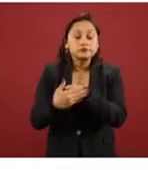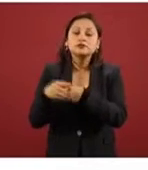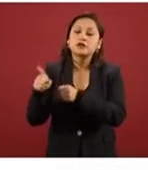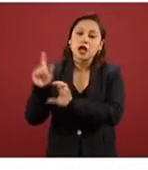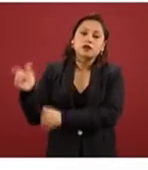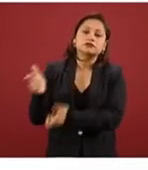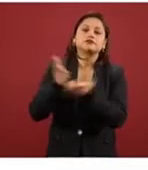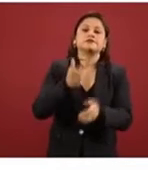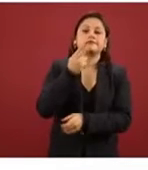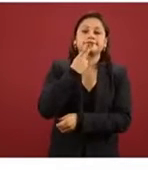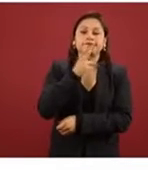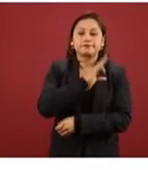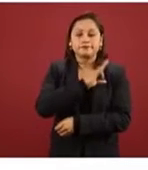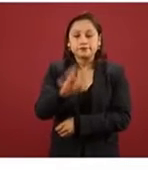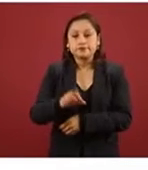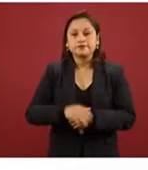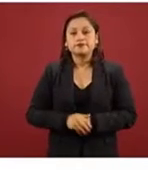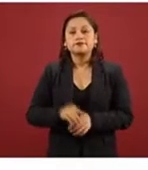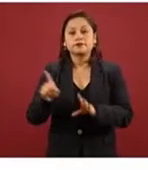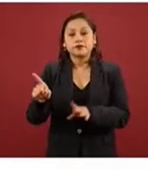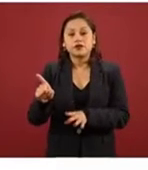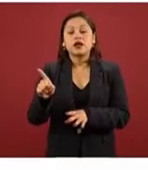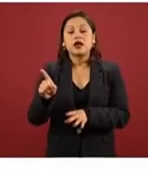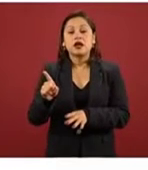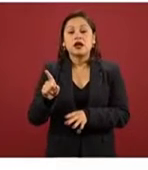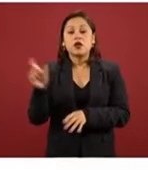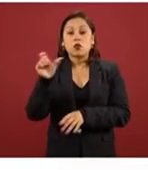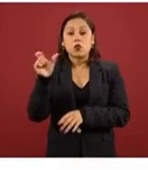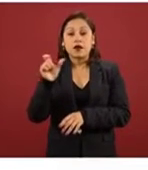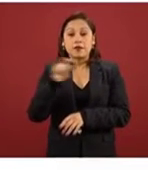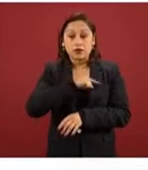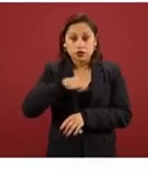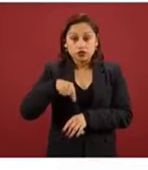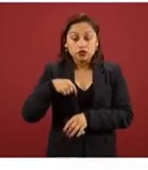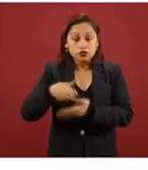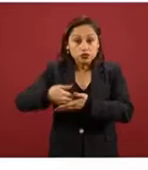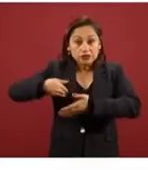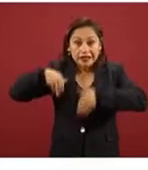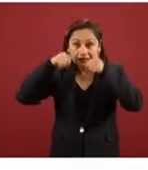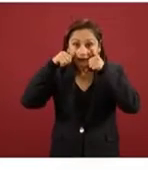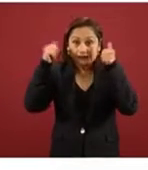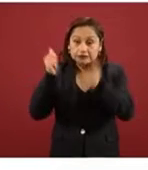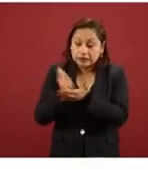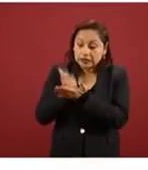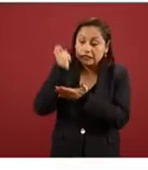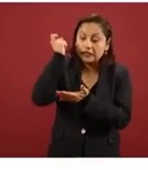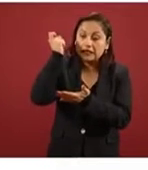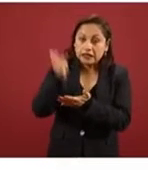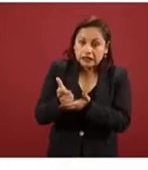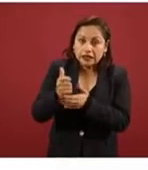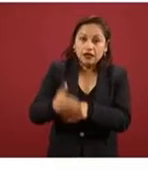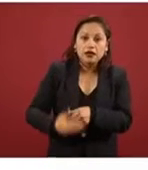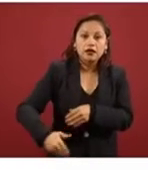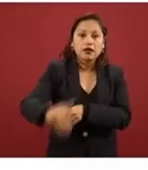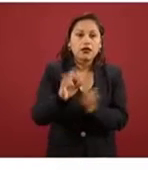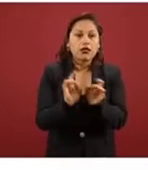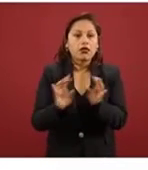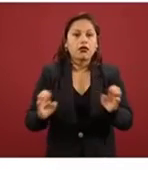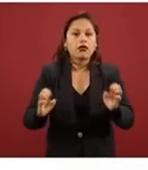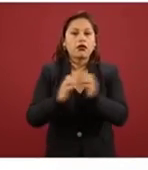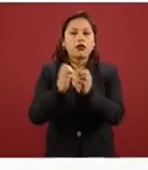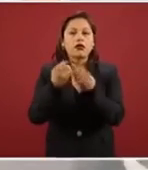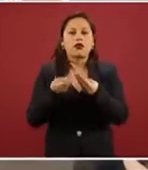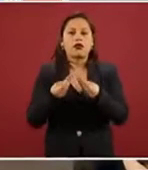que un peso que nosotros invertimos en prevención se ahorra 8 pesos en la atención de